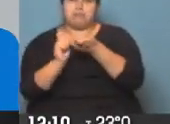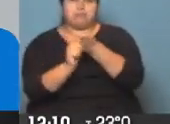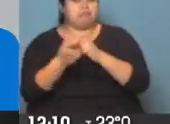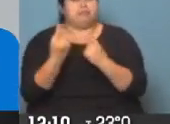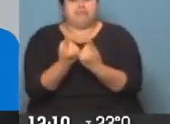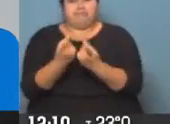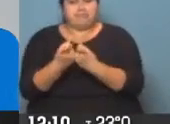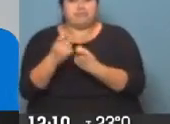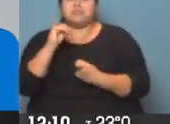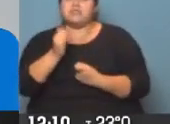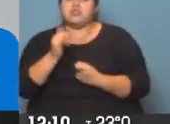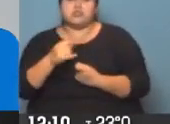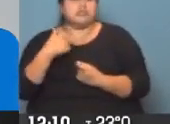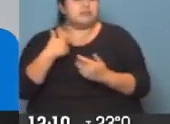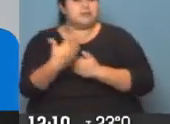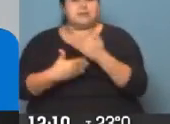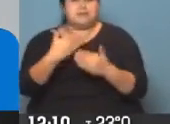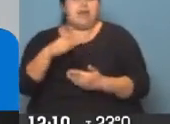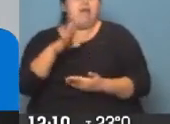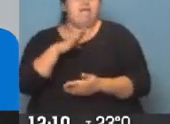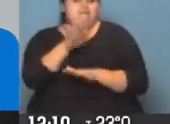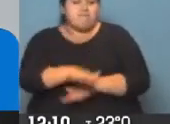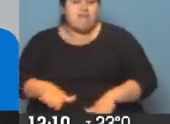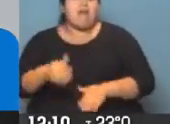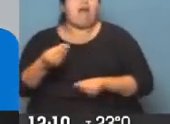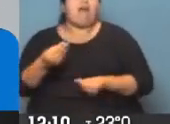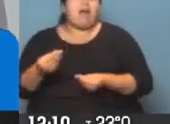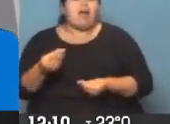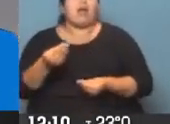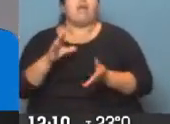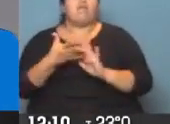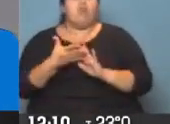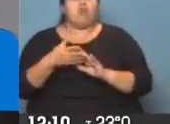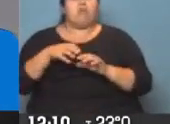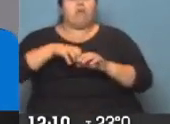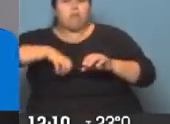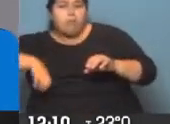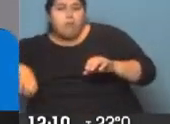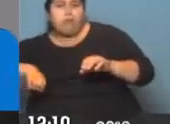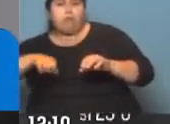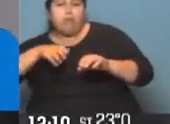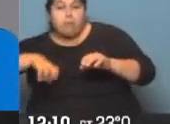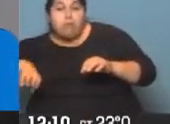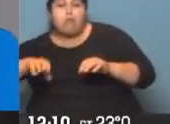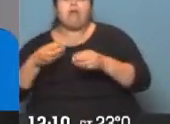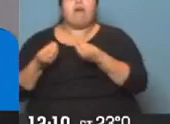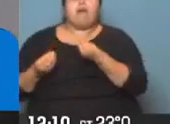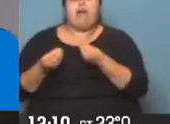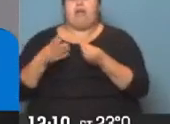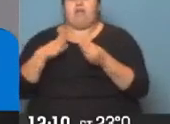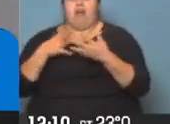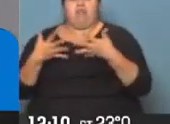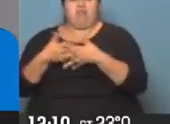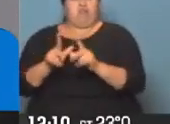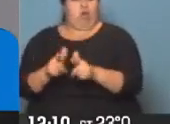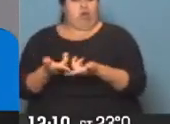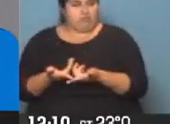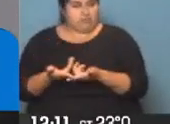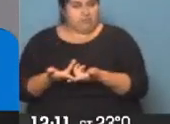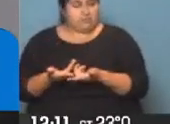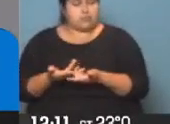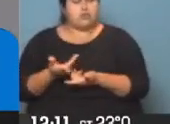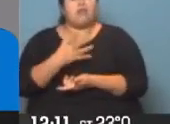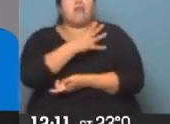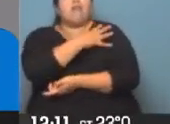planteando, vamos a seguir teniendo generaciones que van a quedar fuera de la sociedad y una sociedad, por ende, menos cohesionada. Cuando hablamos de